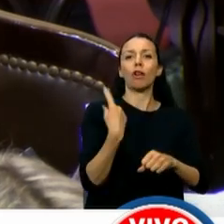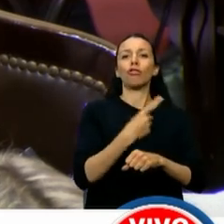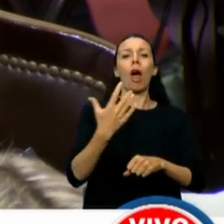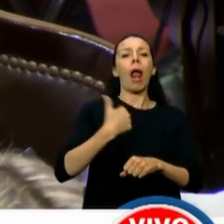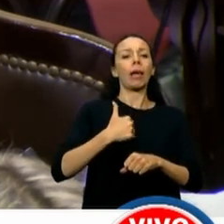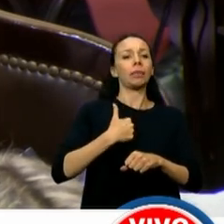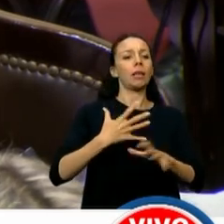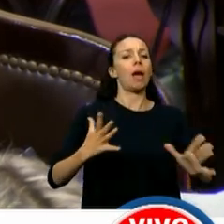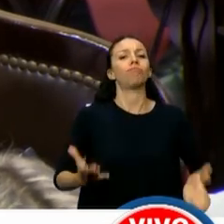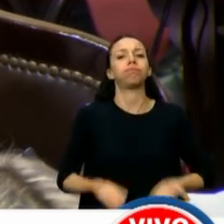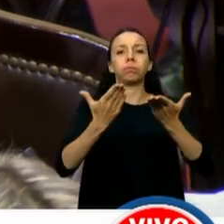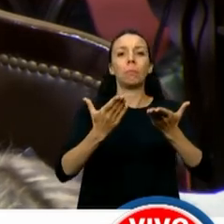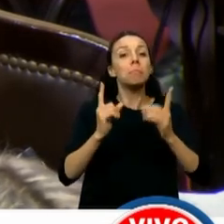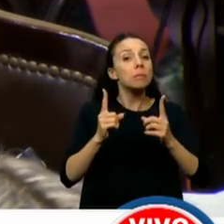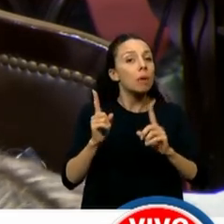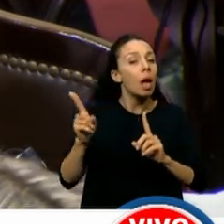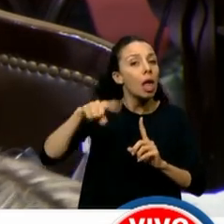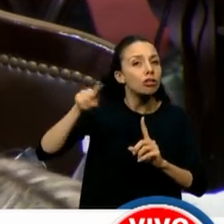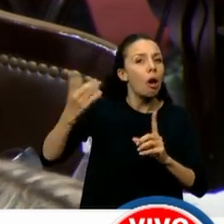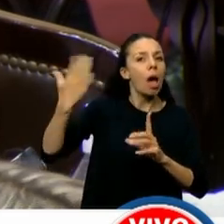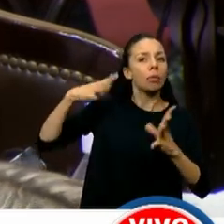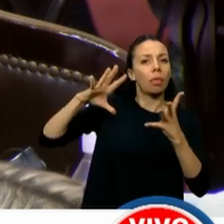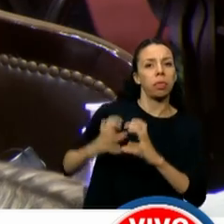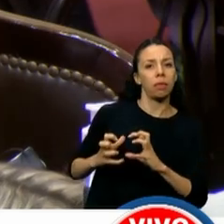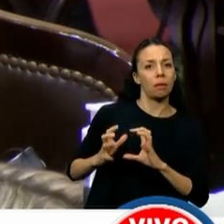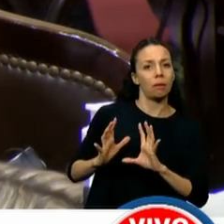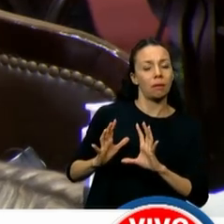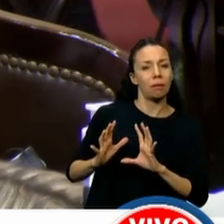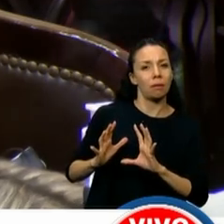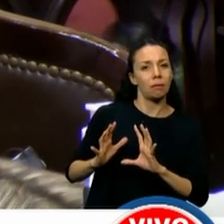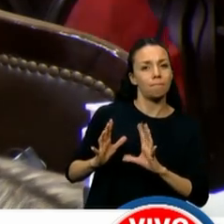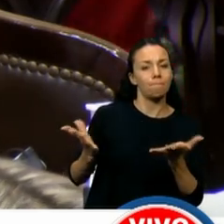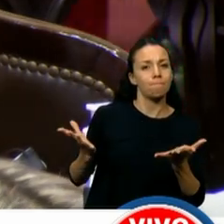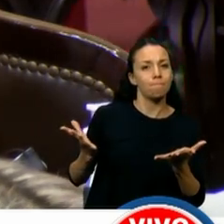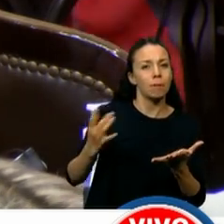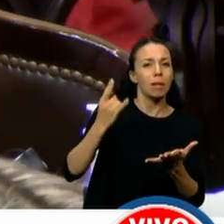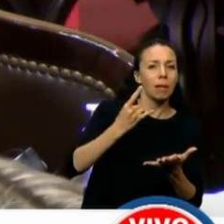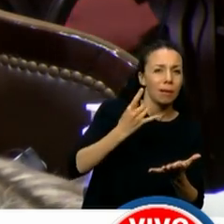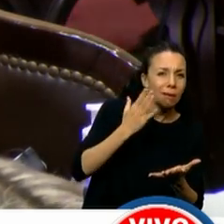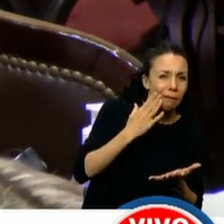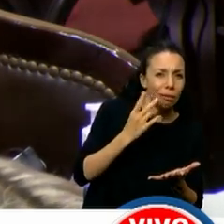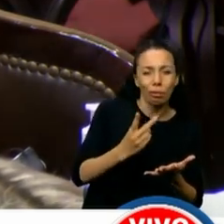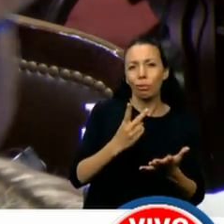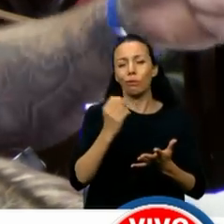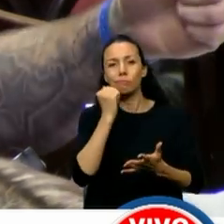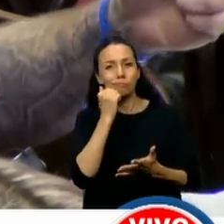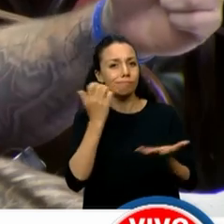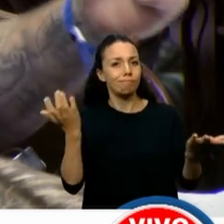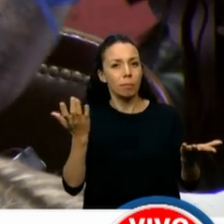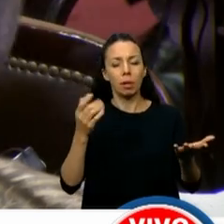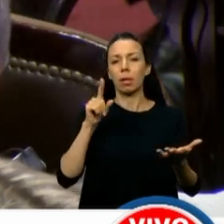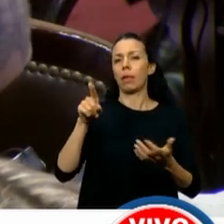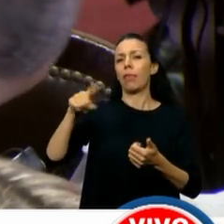hipocresía caradurez como quieren llamar en sus filas tienen personas que dijeron que los pobres no van a la universidad